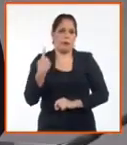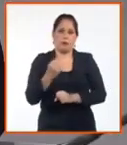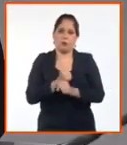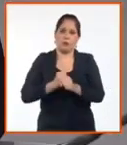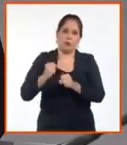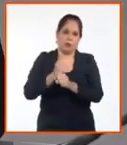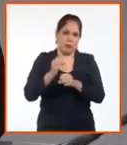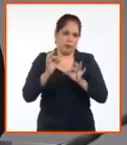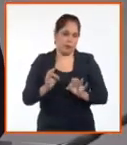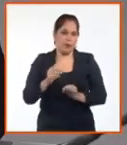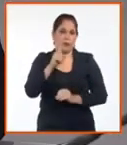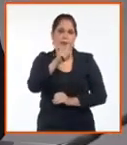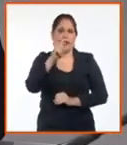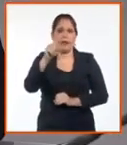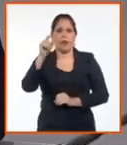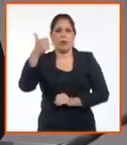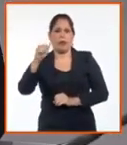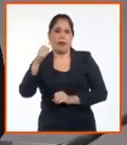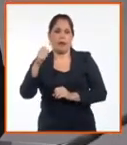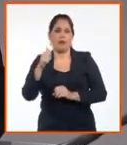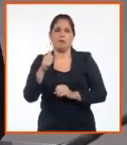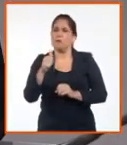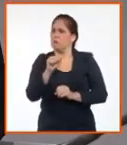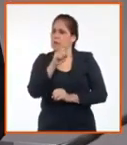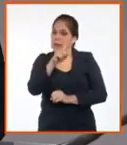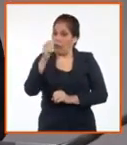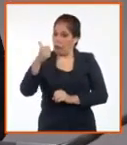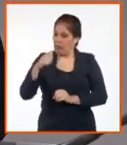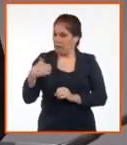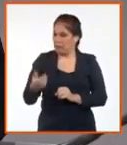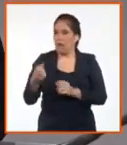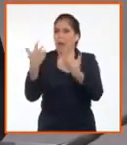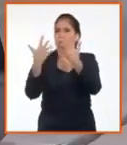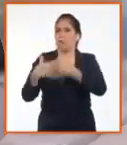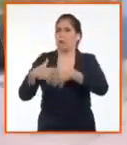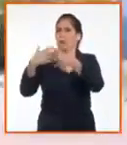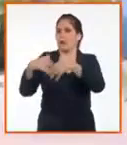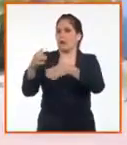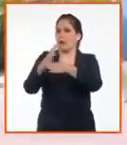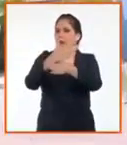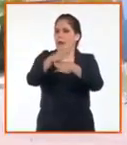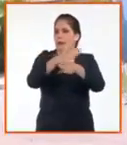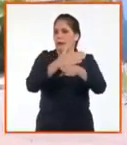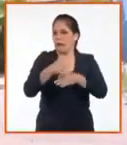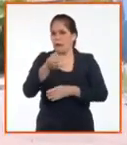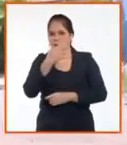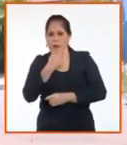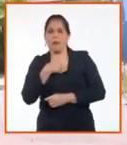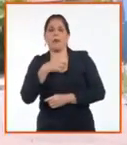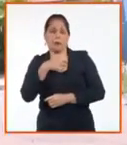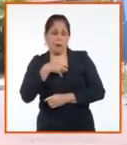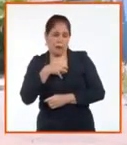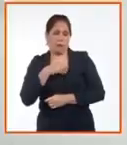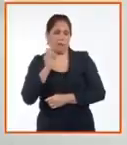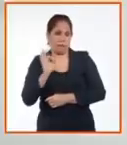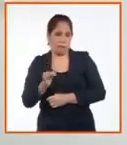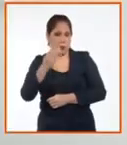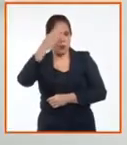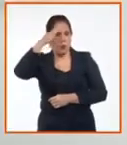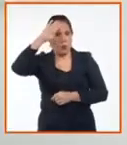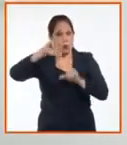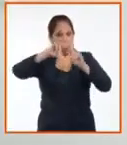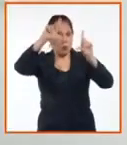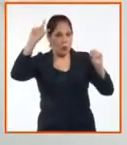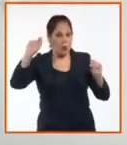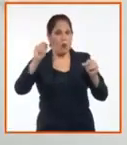110 líneas de producción tenemos en estos momentos para respaldar todas estas producciones estas líneas de